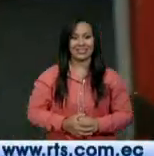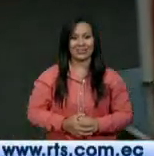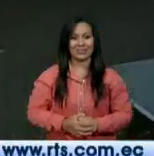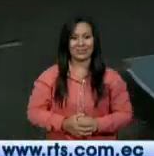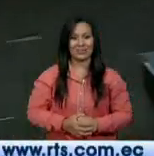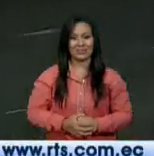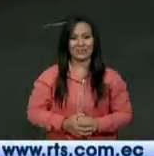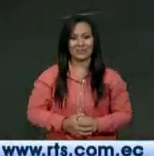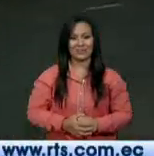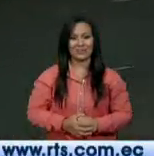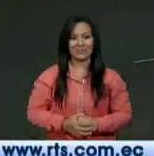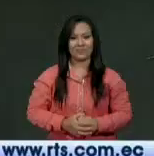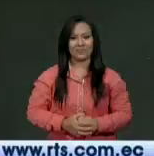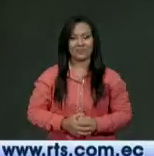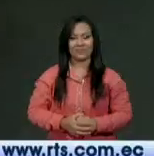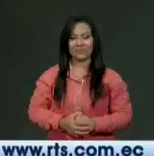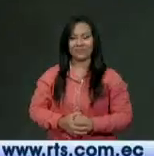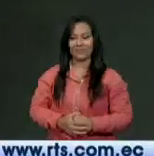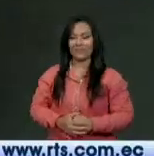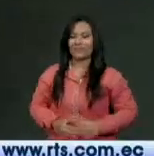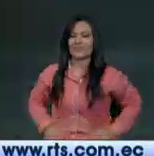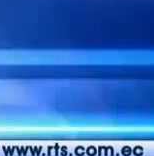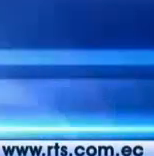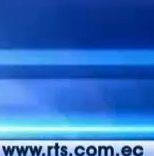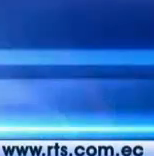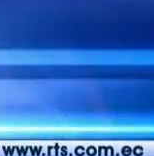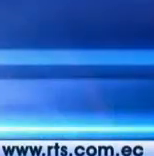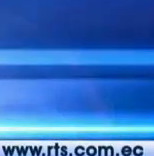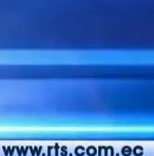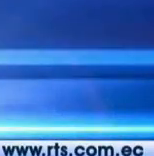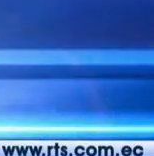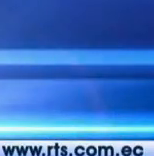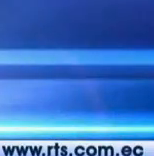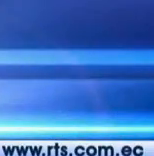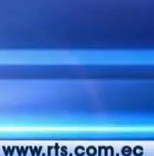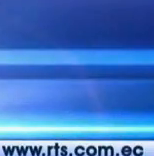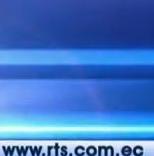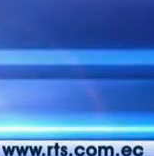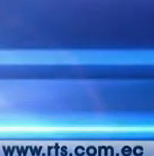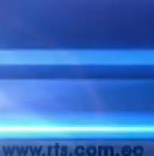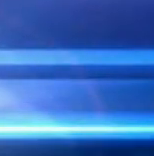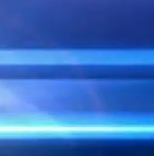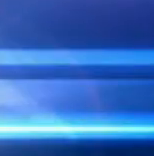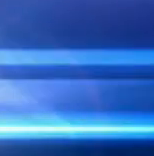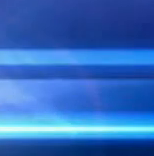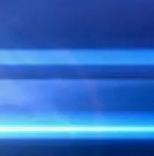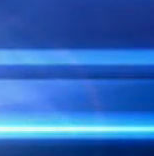la comunidad. En la mañana y en la noche a nivel nacional.